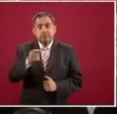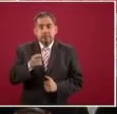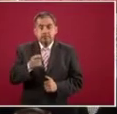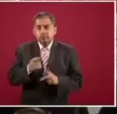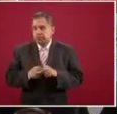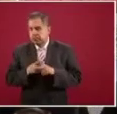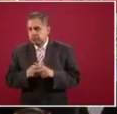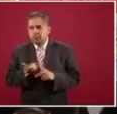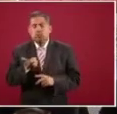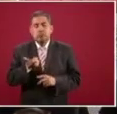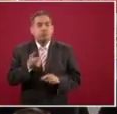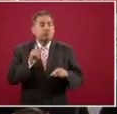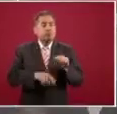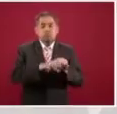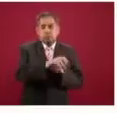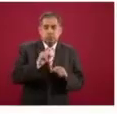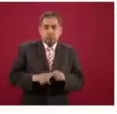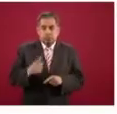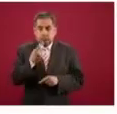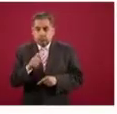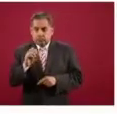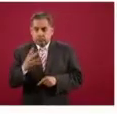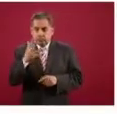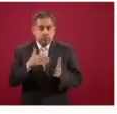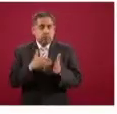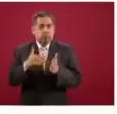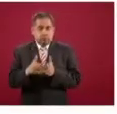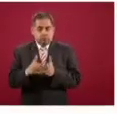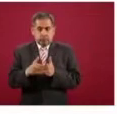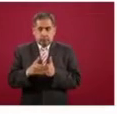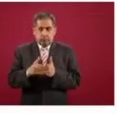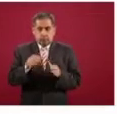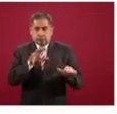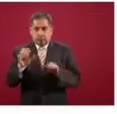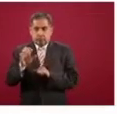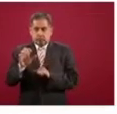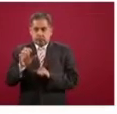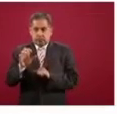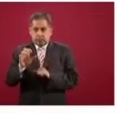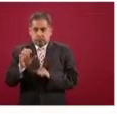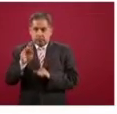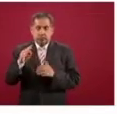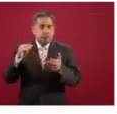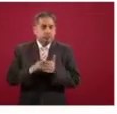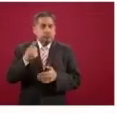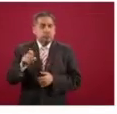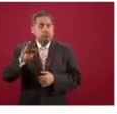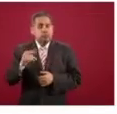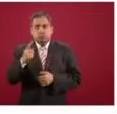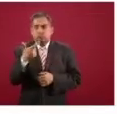numerario tenemos 105 millones 4 640 690 mil